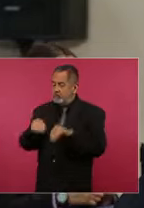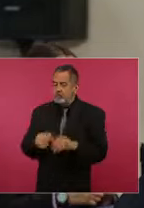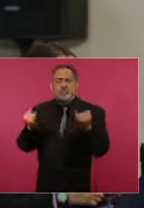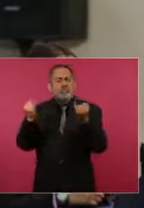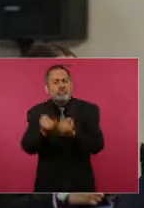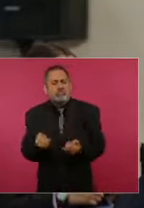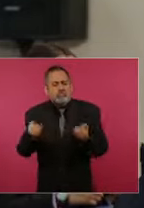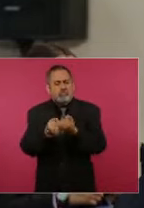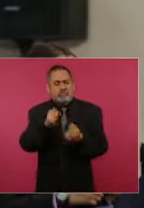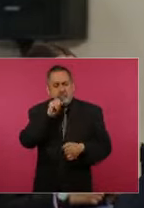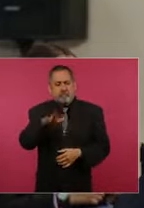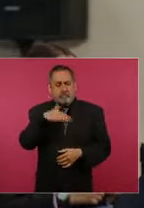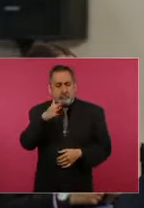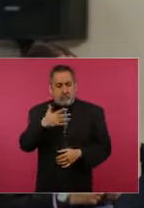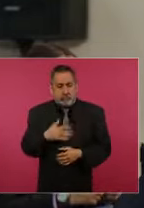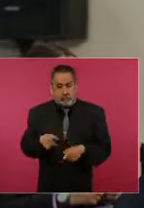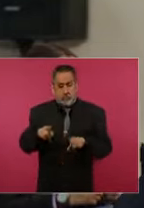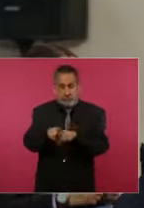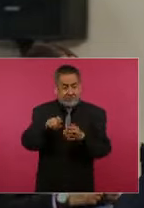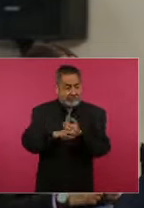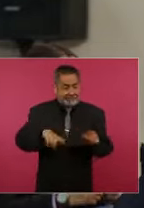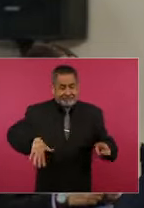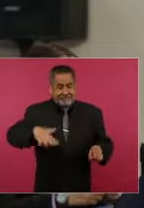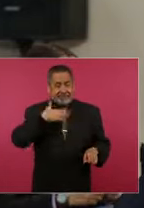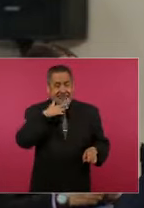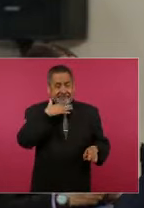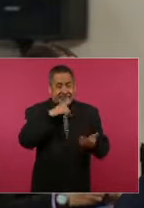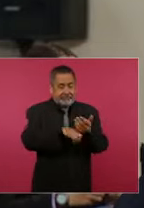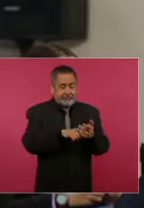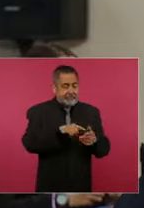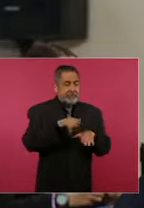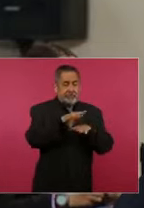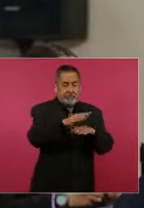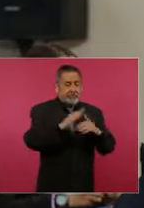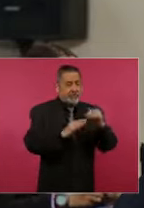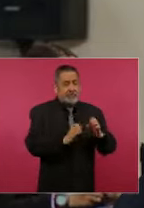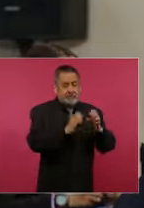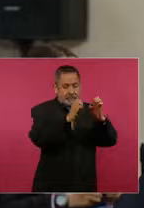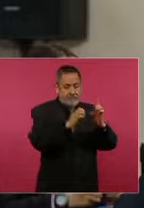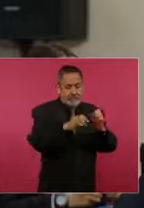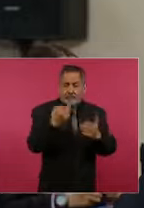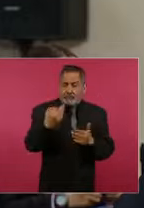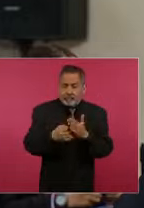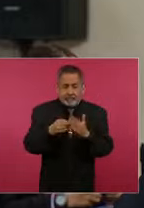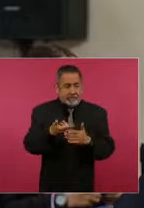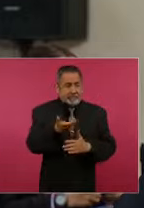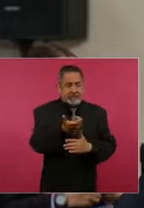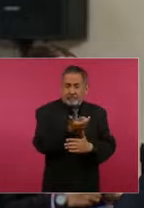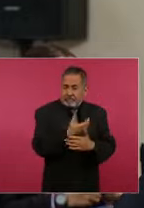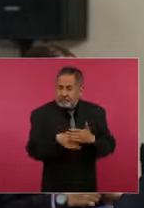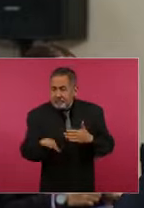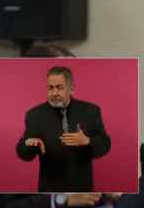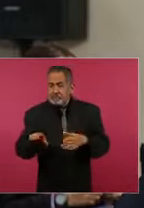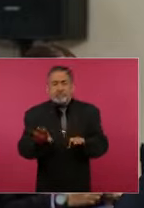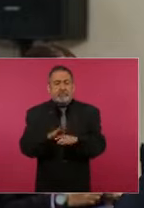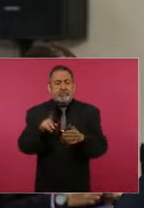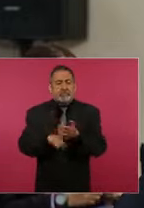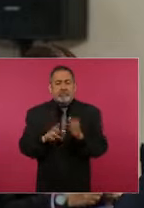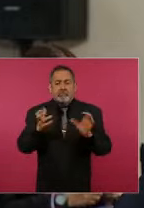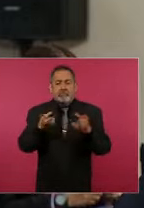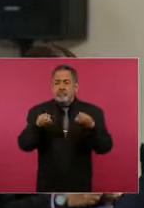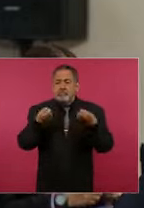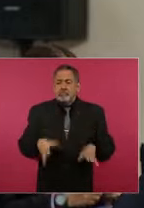Repito, este señor que está preso por el cártel inmobiliario, pero no está preso por el desvío de recursos de las